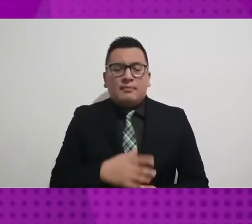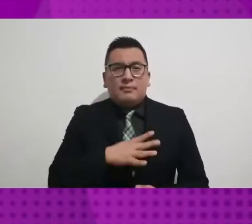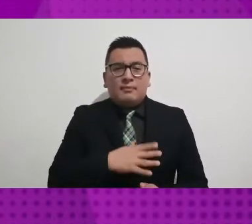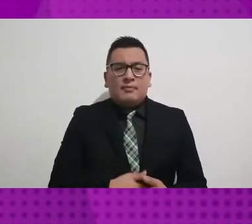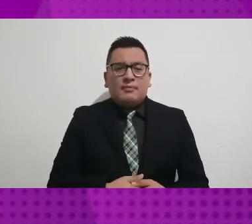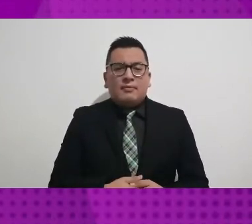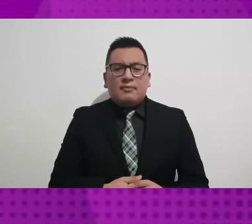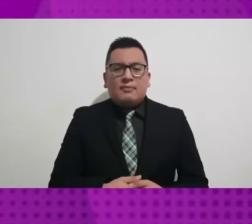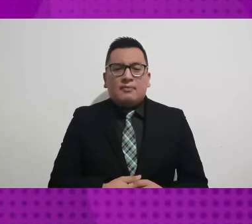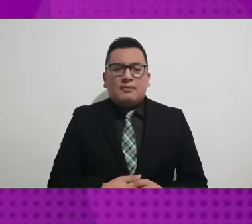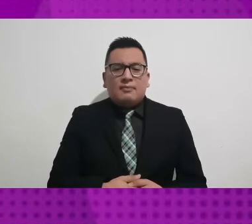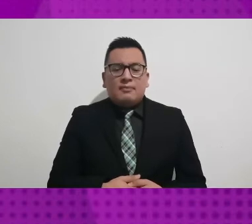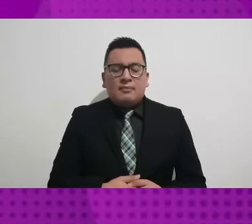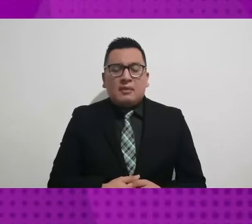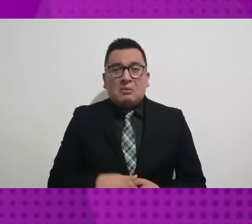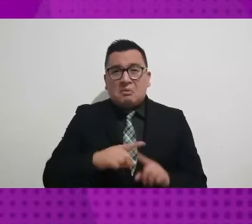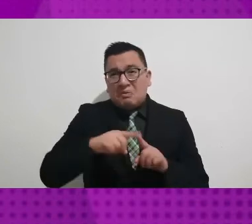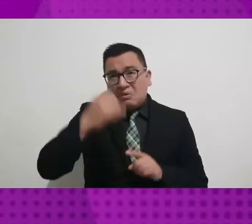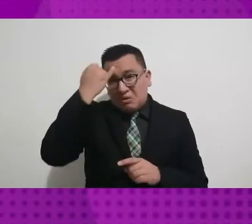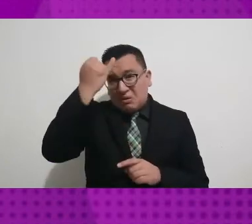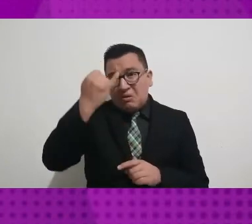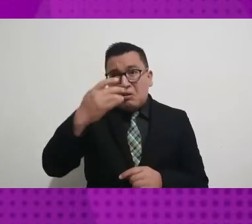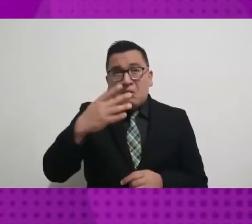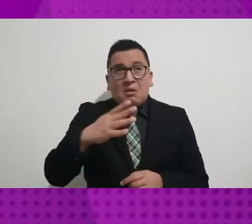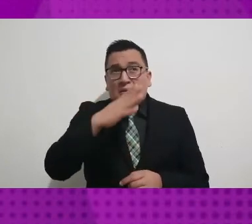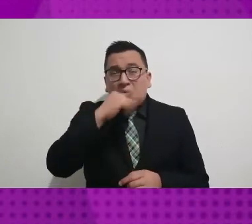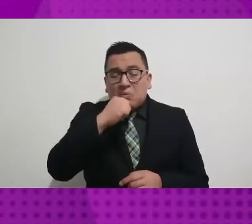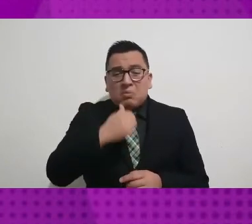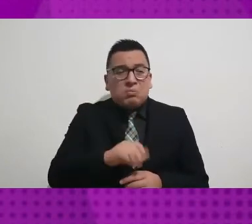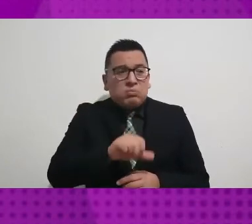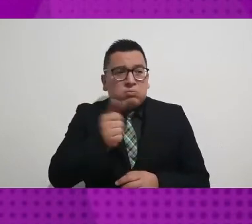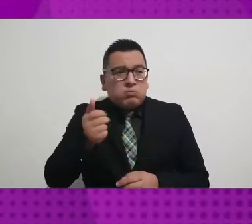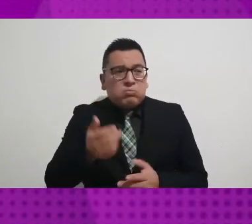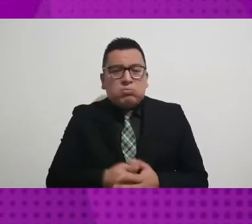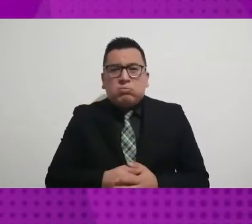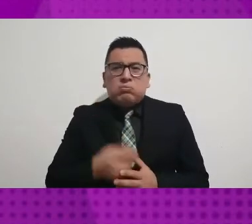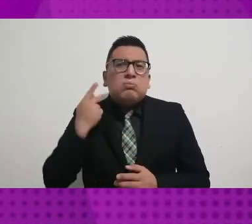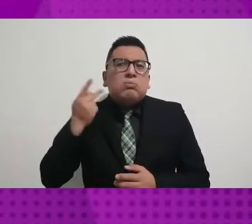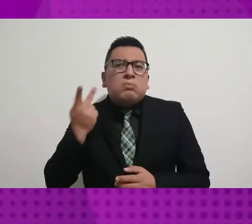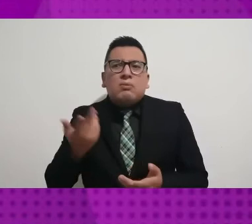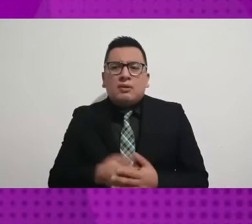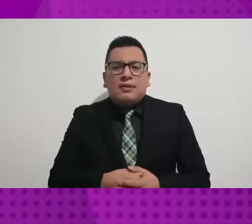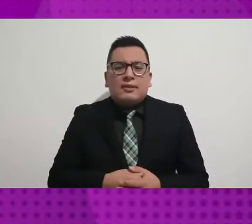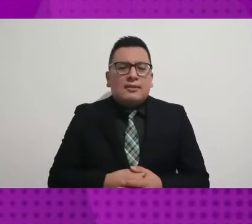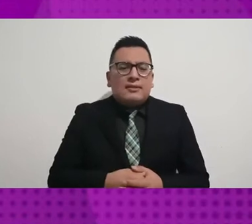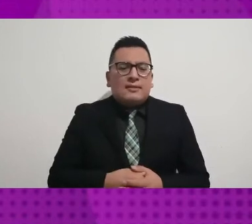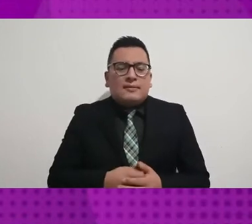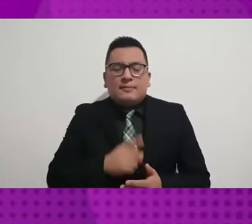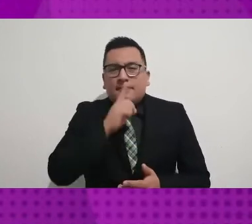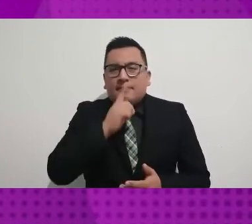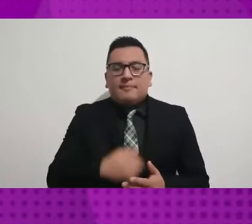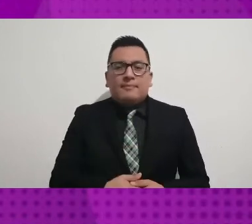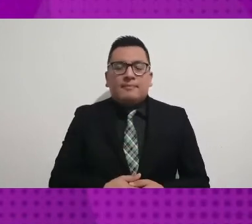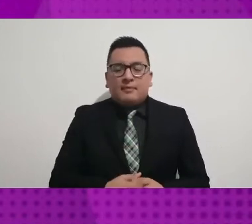grupo de electores o de determinado espectro ideológico, pues no pueden, digamos, hacer otro tipo de políticas públicas